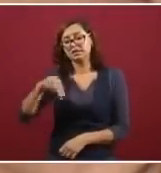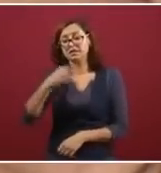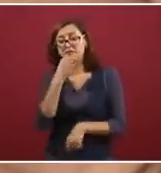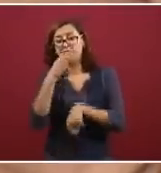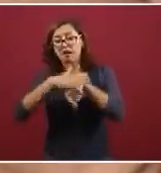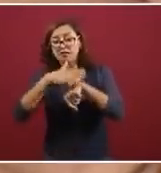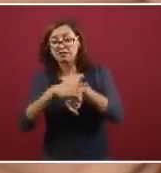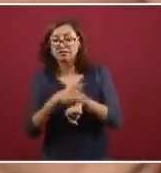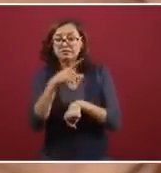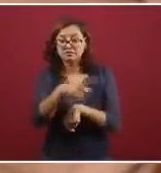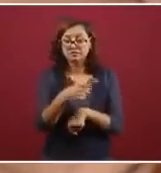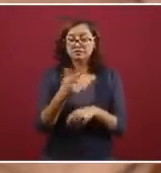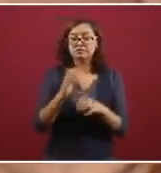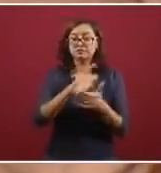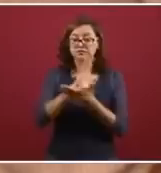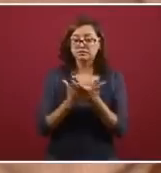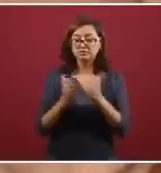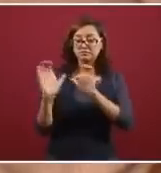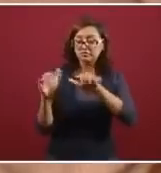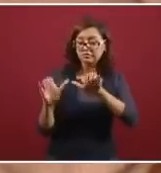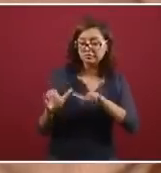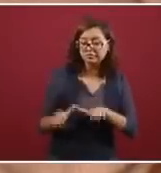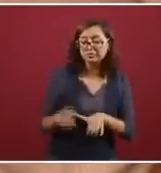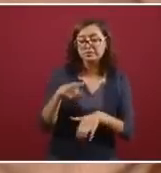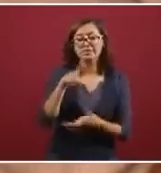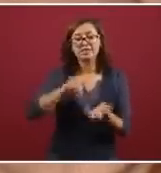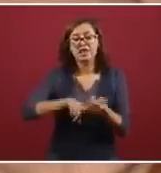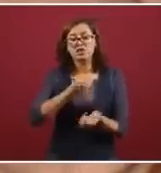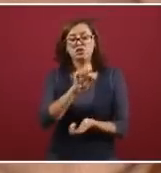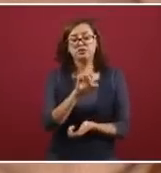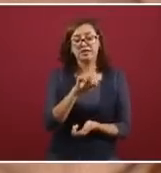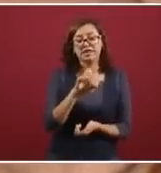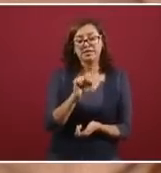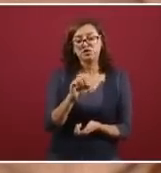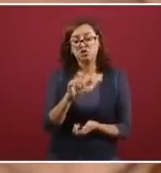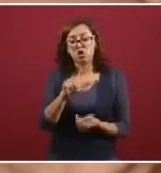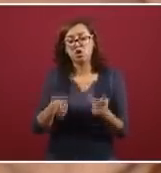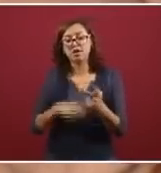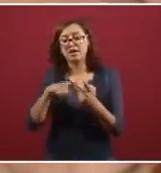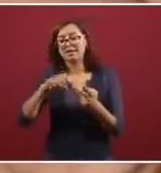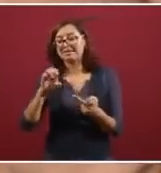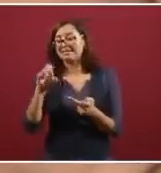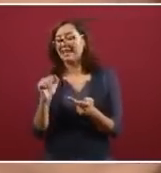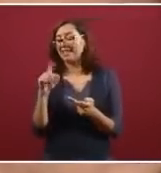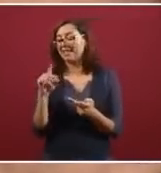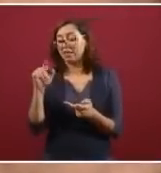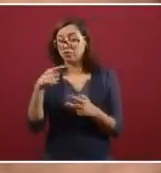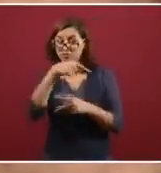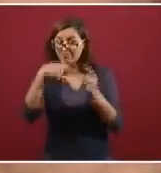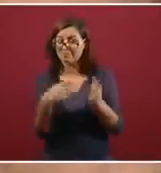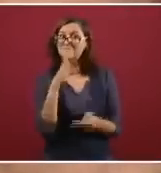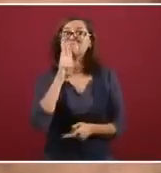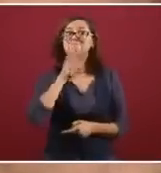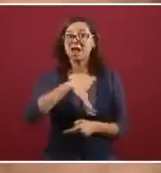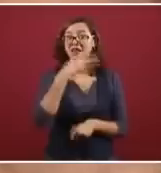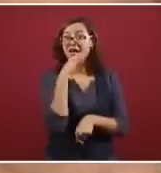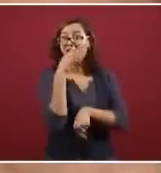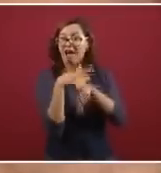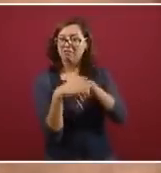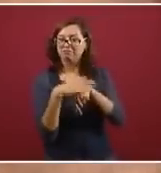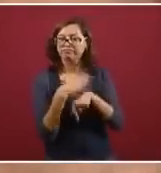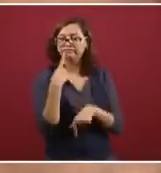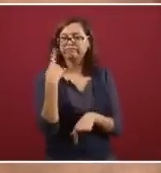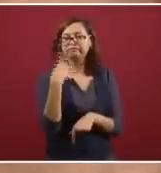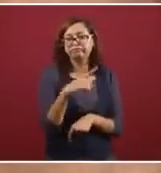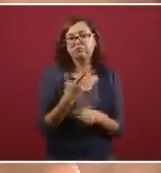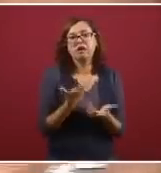las contrataciones irregulares que se hicieron en Cedesol y en Sedatu, que ahora tienen a Rosario Robles en proceso y en